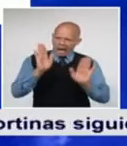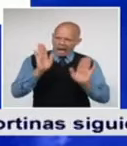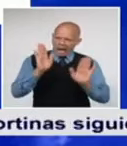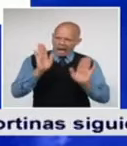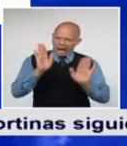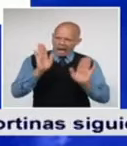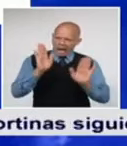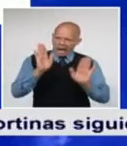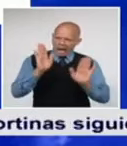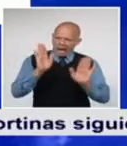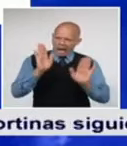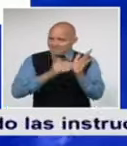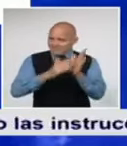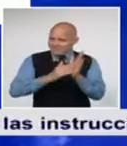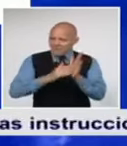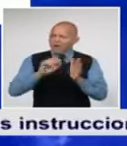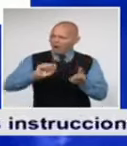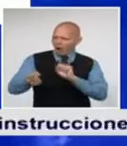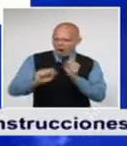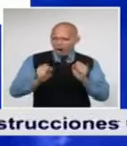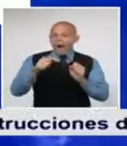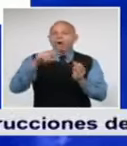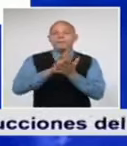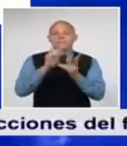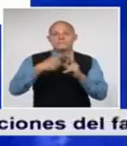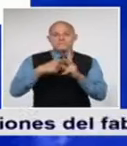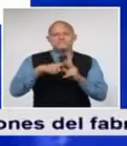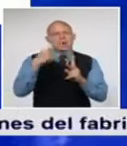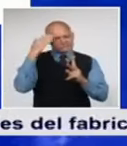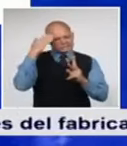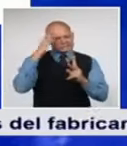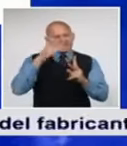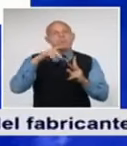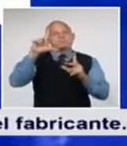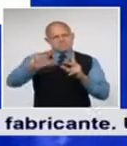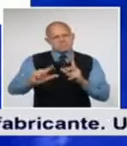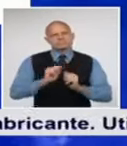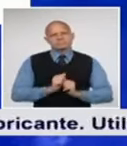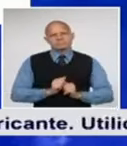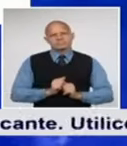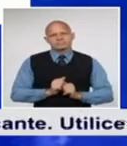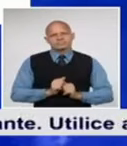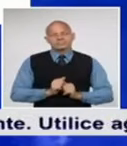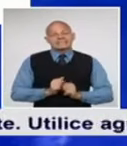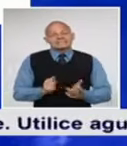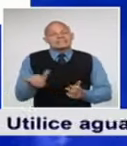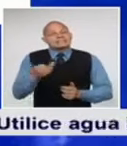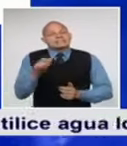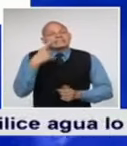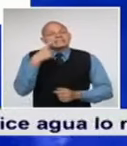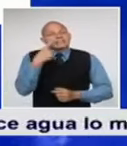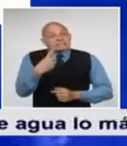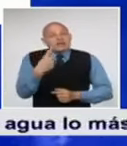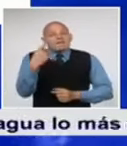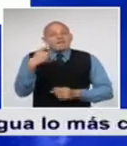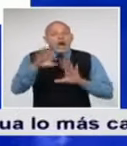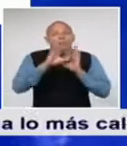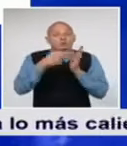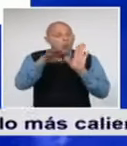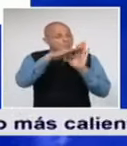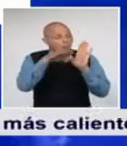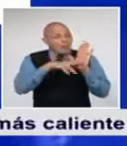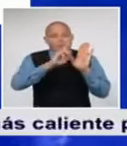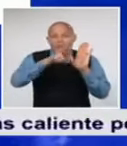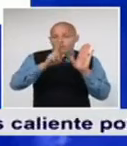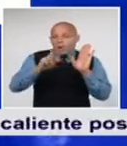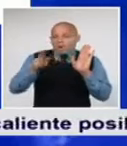menores ahora en el mes de mayo, pero de todas formas, para eso, además de todas las medidas de restricción,